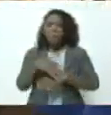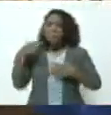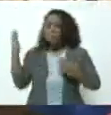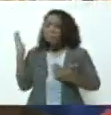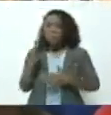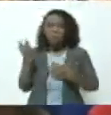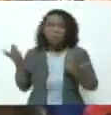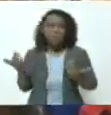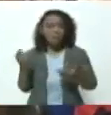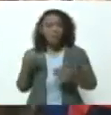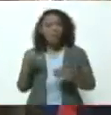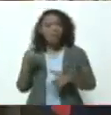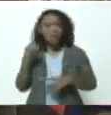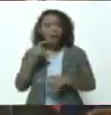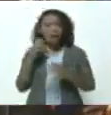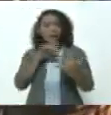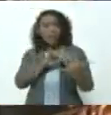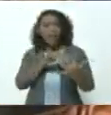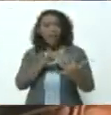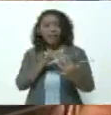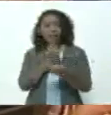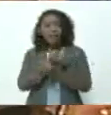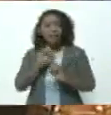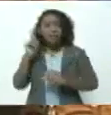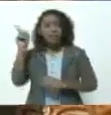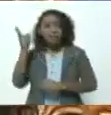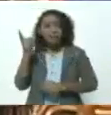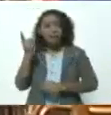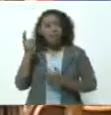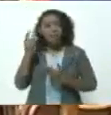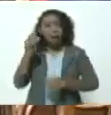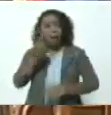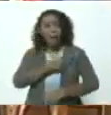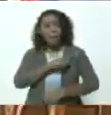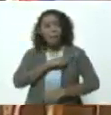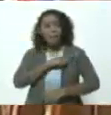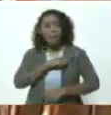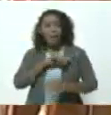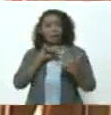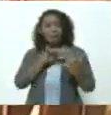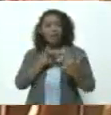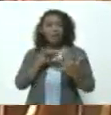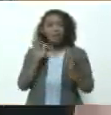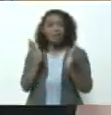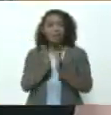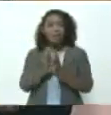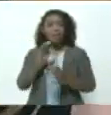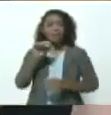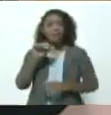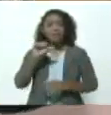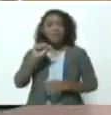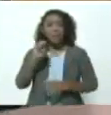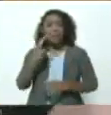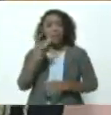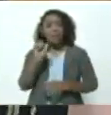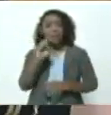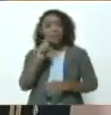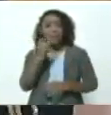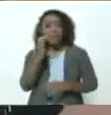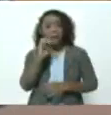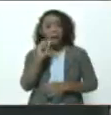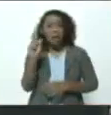él venía de la guerra de la independencia en España, en la batalla de Vitoria, la batalla de San Sebastián, y cómo esta gente acaba